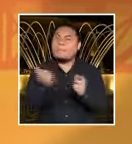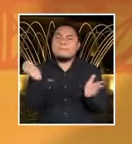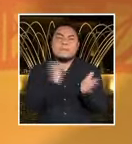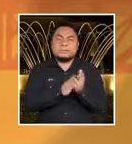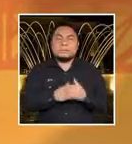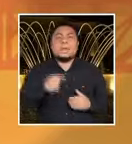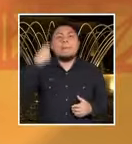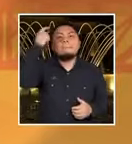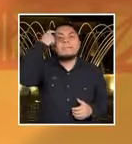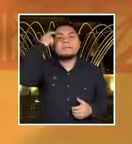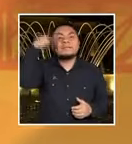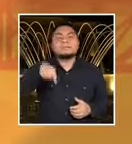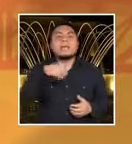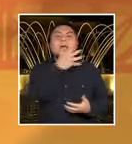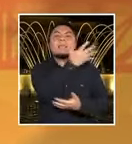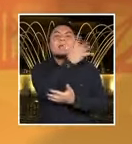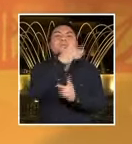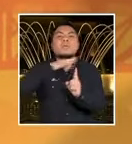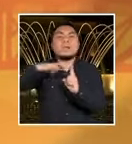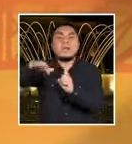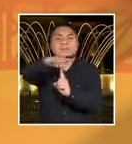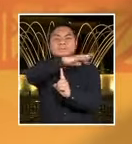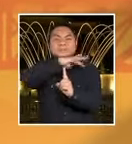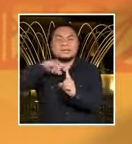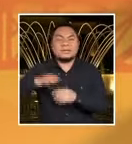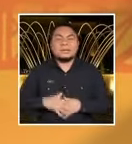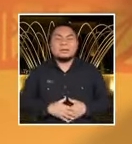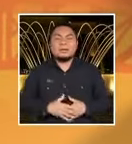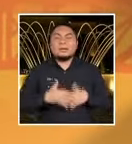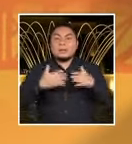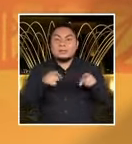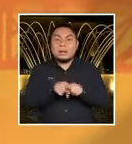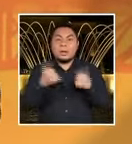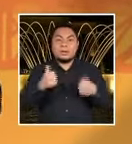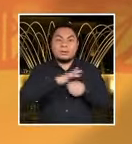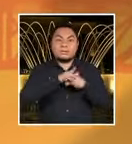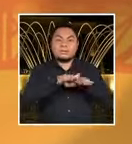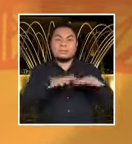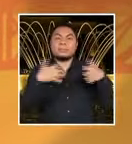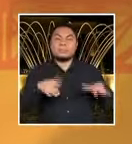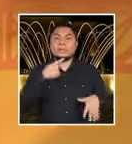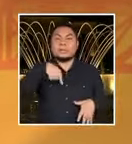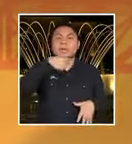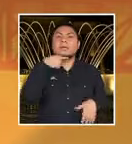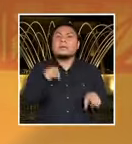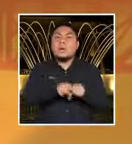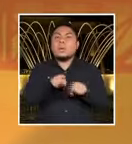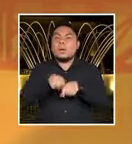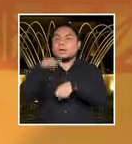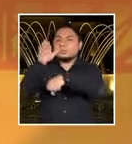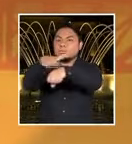pensando en la naturaleza, que quizás esta pandemia es un llamado de atención